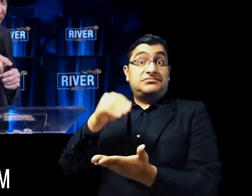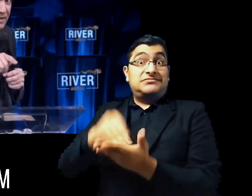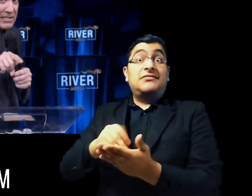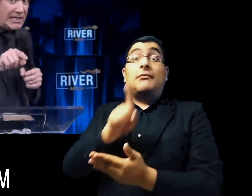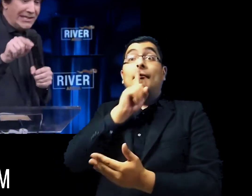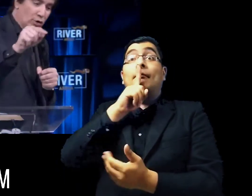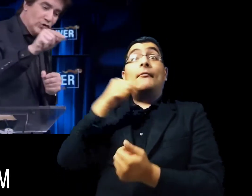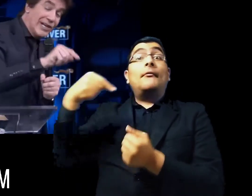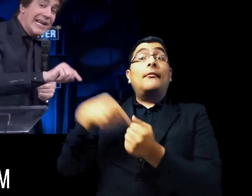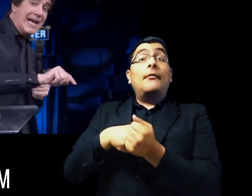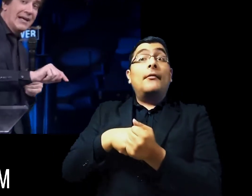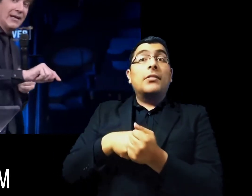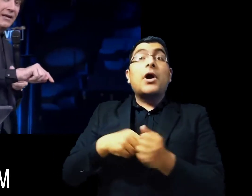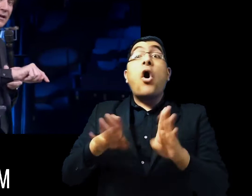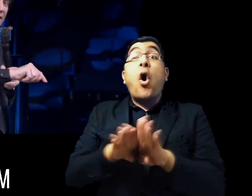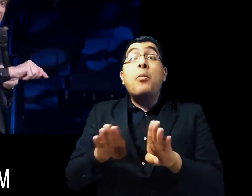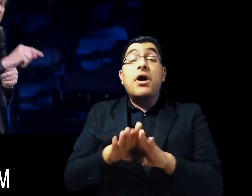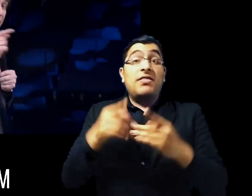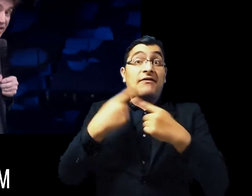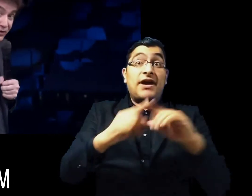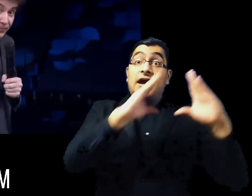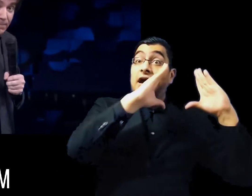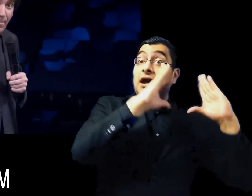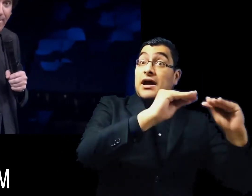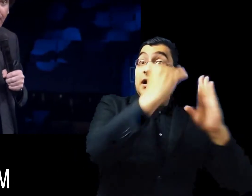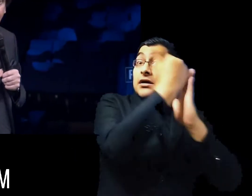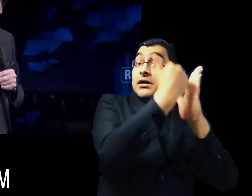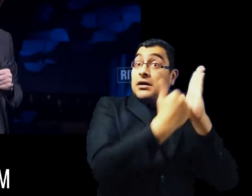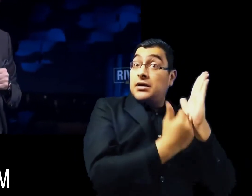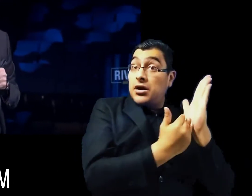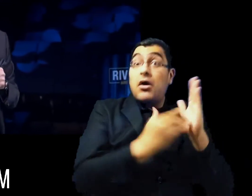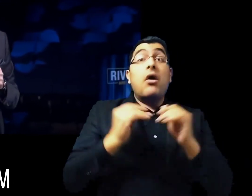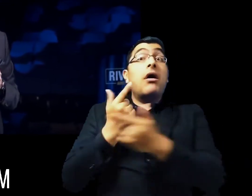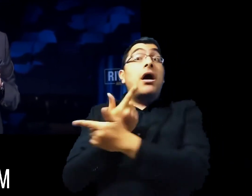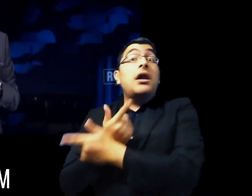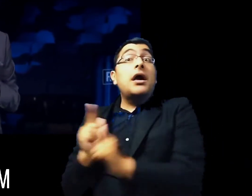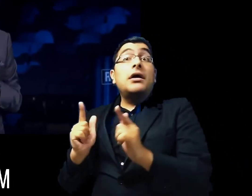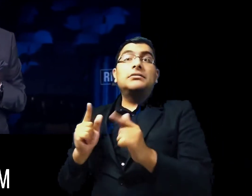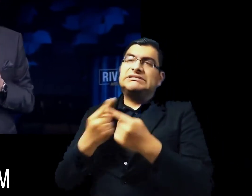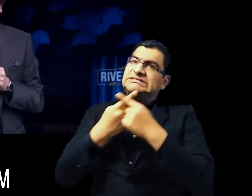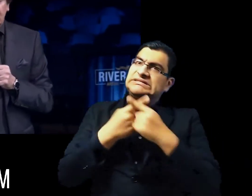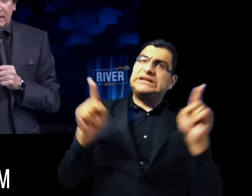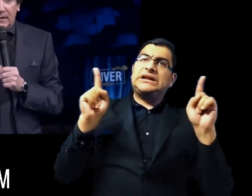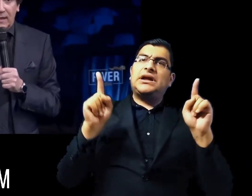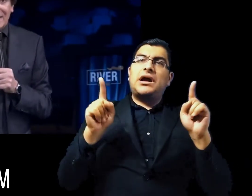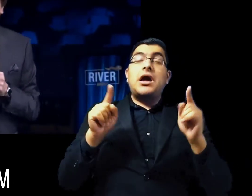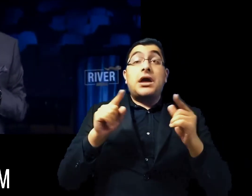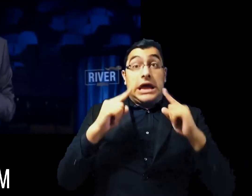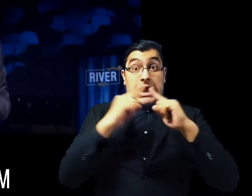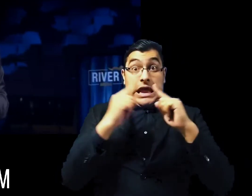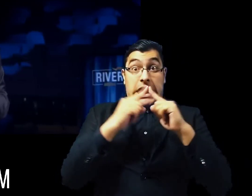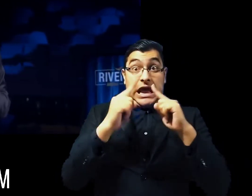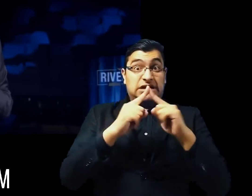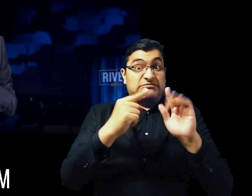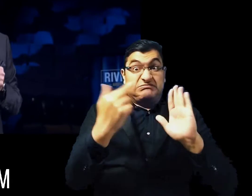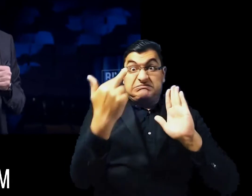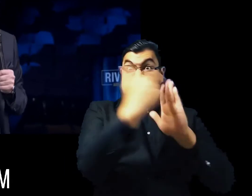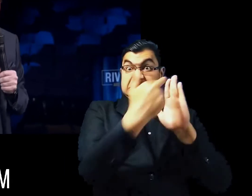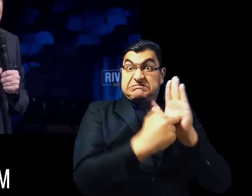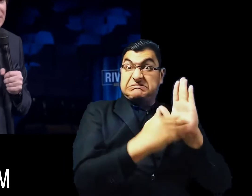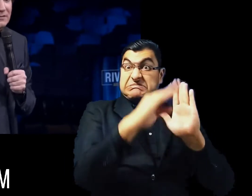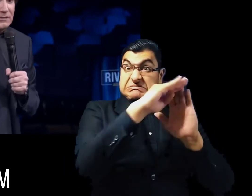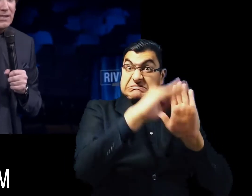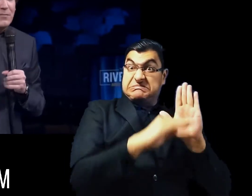clara diferencia entre doctrina y liberación. La iglesia que se empeña en esconder